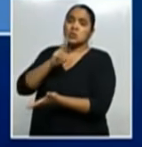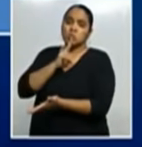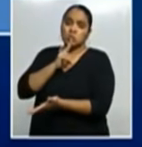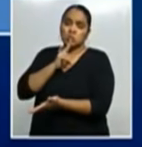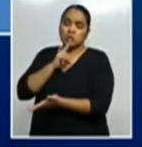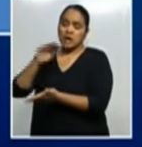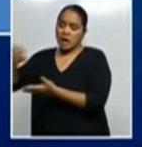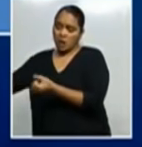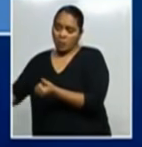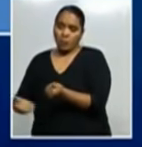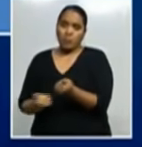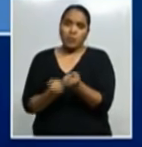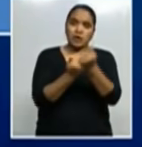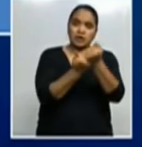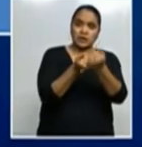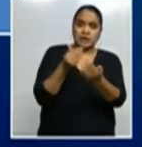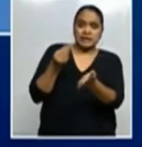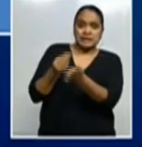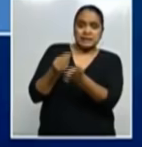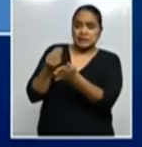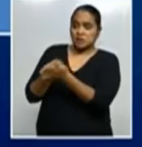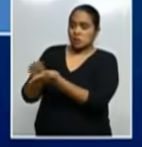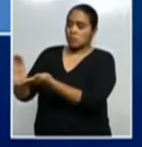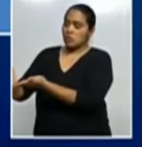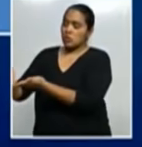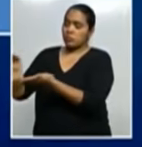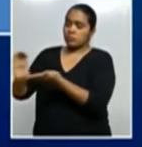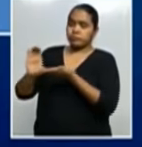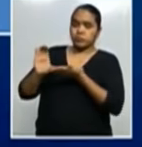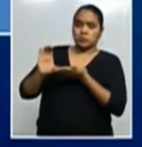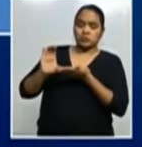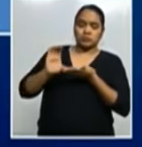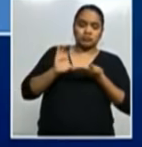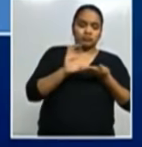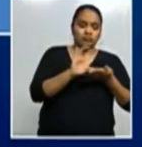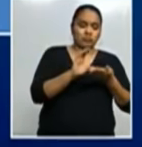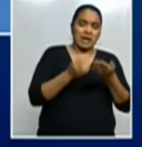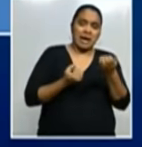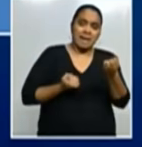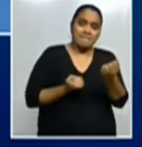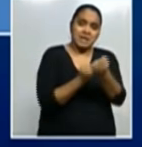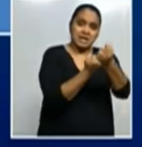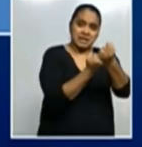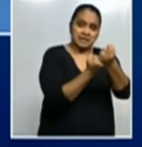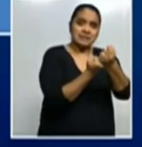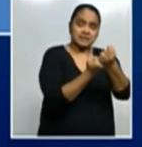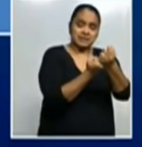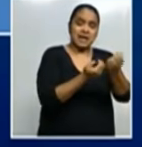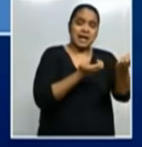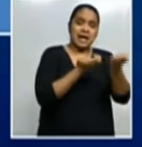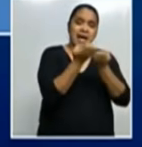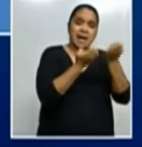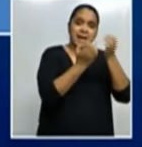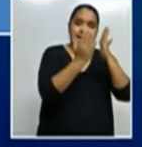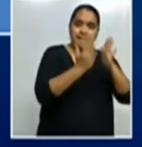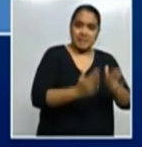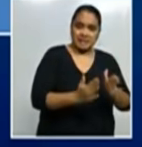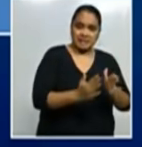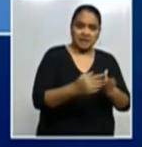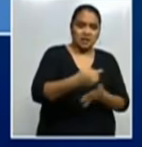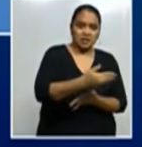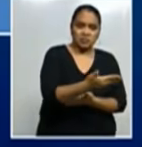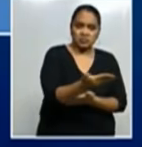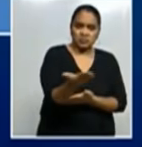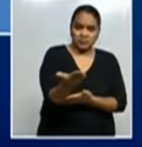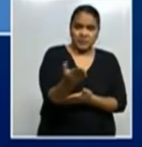los recursos que son los necesarios para poder apalancar. Y fíjese qué importante que con este mecanismo de garantía se